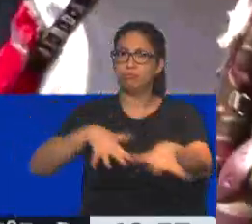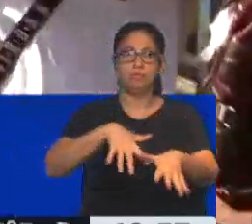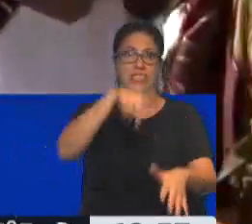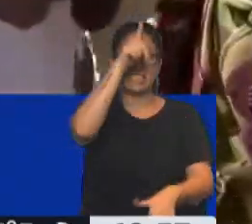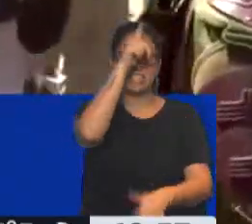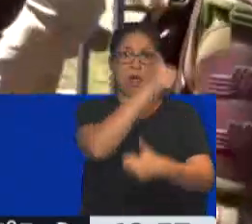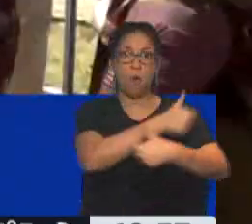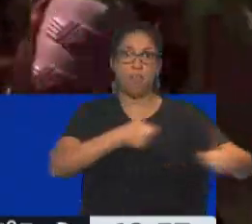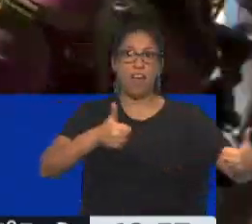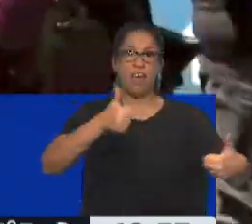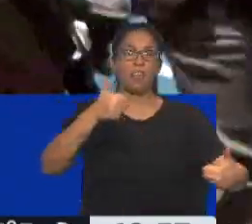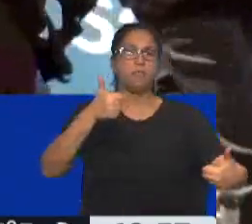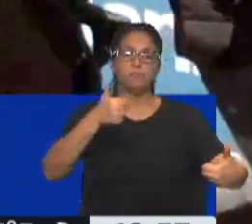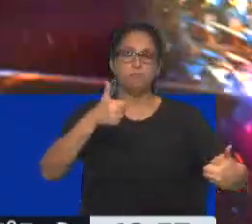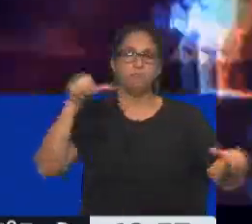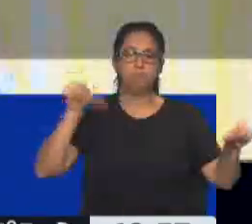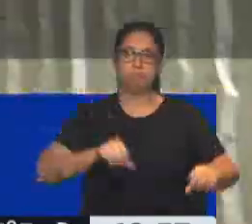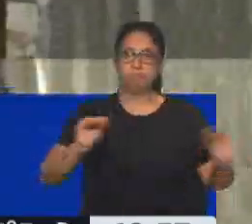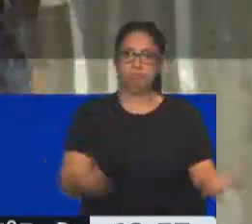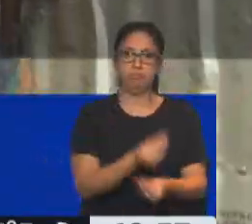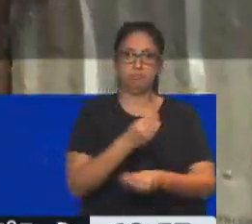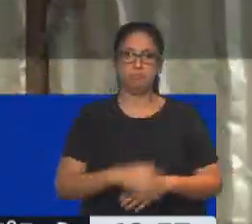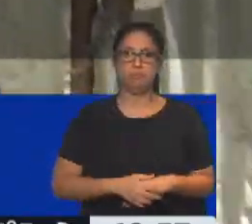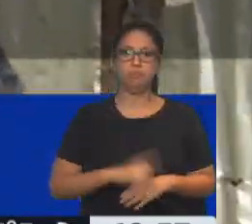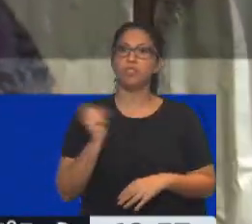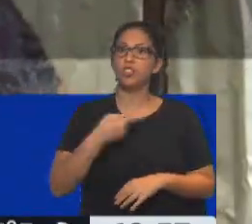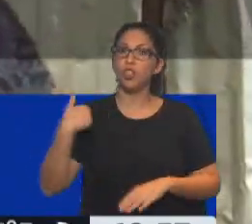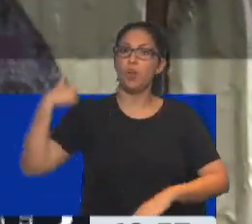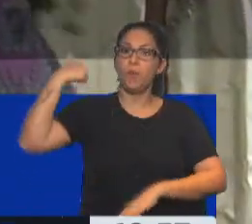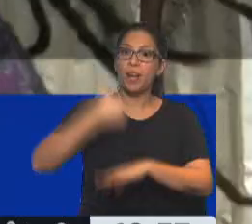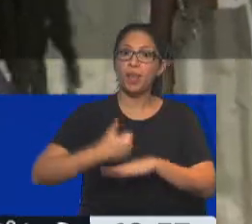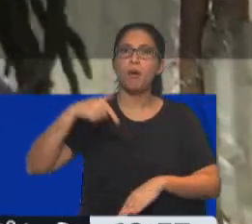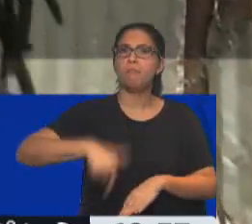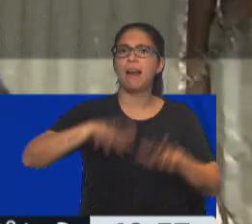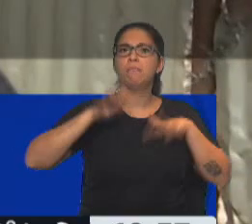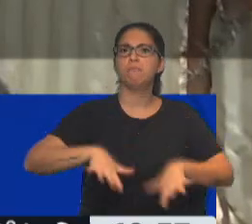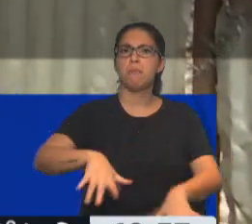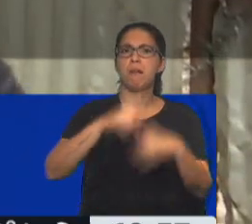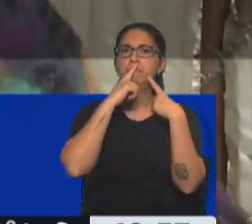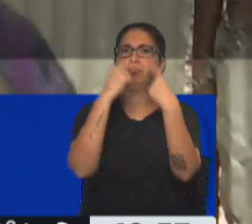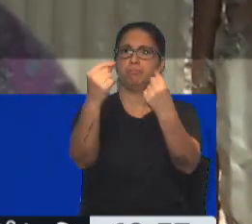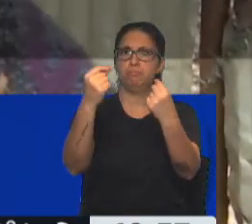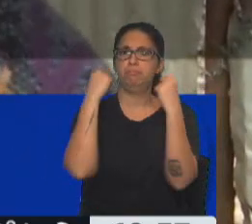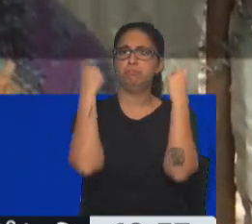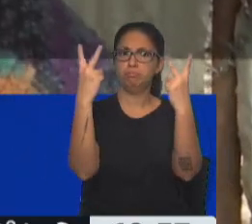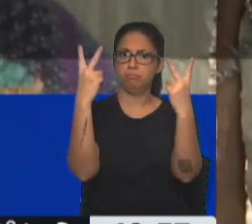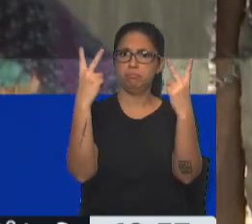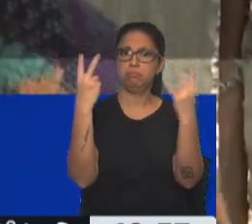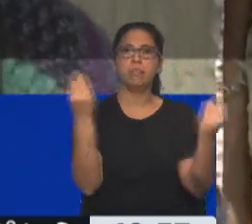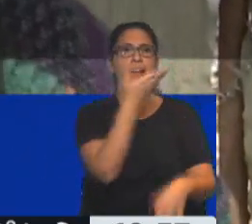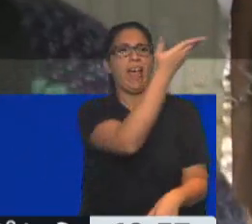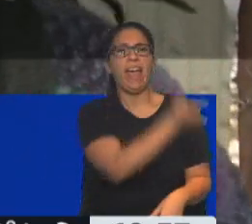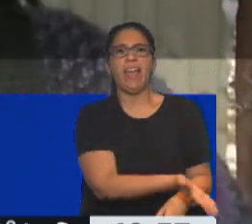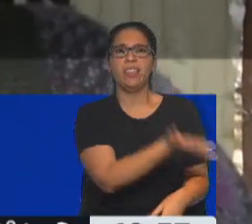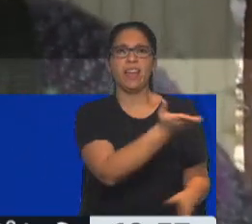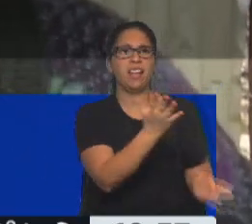seguridad e inteligencia de Kenia. We are here because we are demonstrating, because how this guy has taken everything away from us. Now